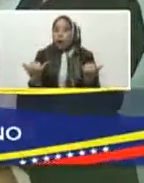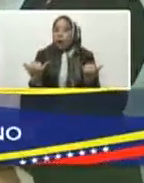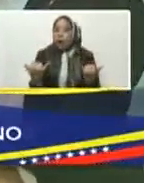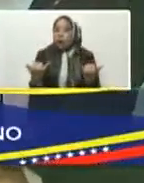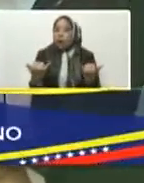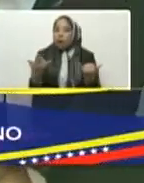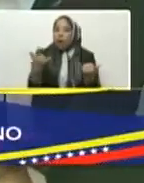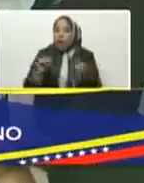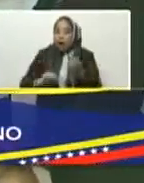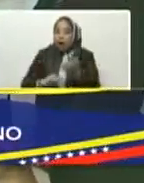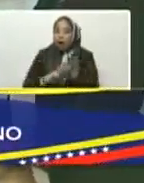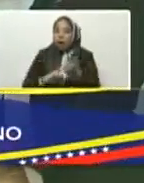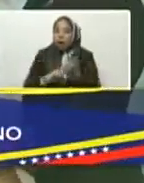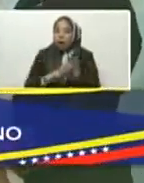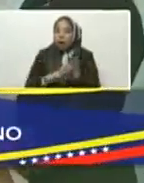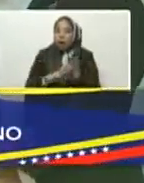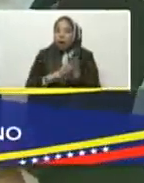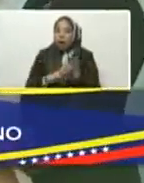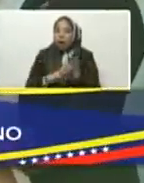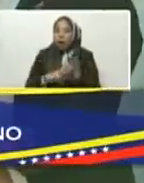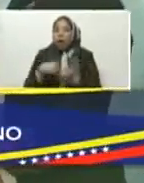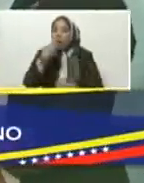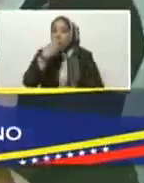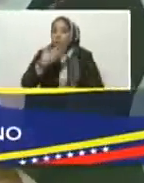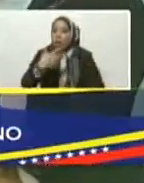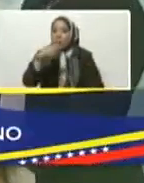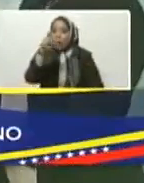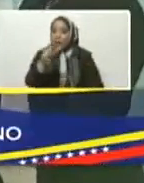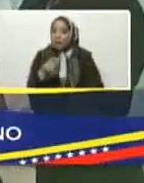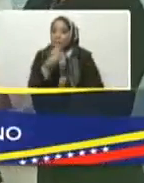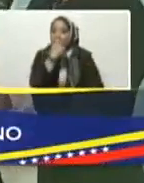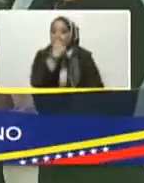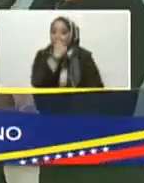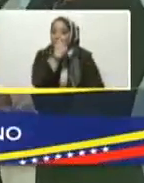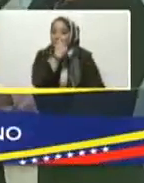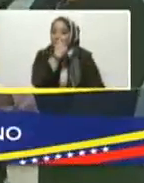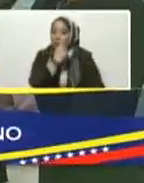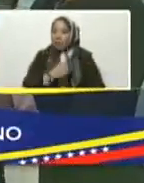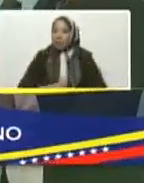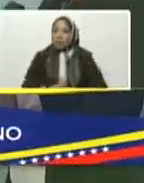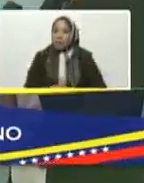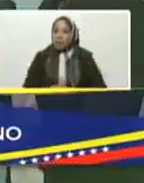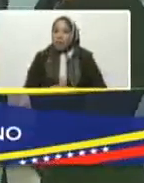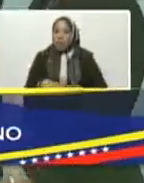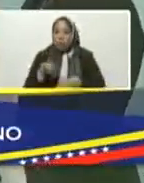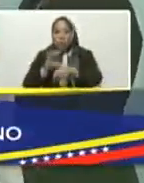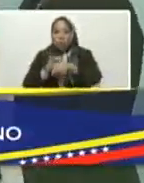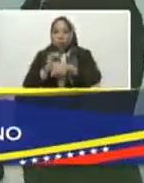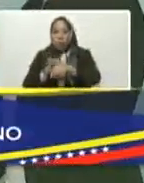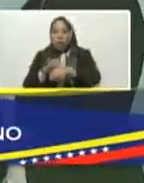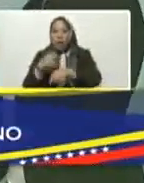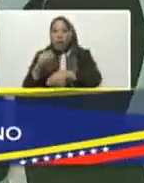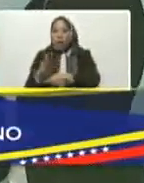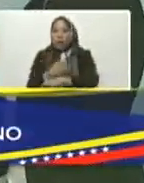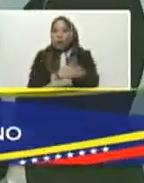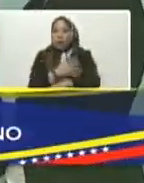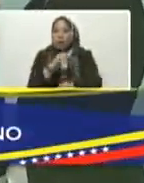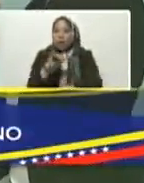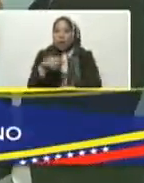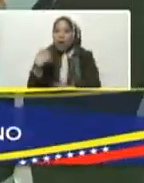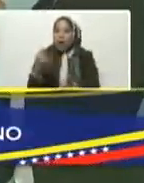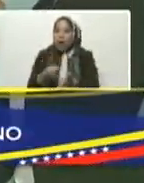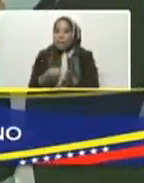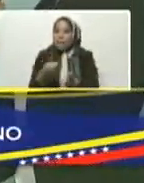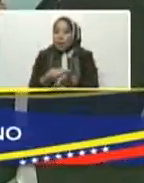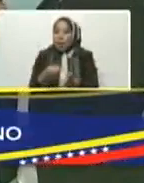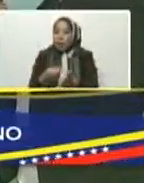Hay una deuda de operaciones, ¿verdad? Sí, sí, muy grande, pero ya vamos a hacerlo. Y bien, doctora Magali, hay una deuda nacional que tenemos que pagar.